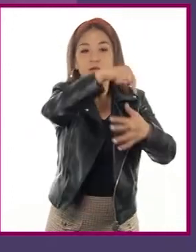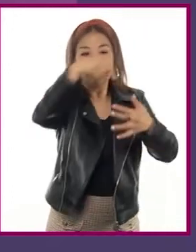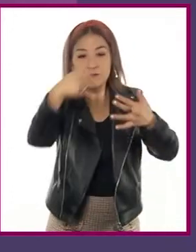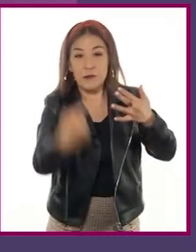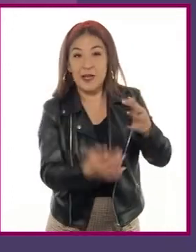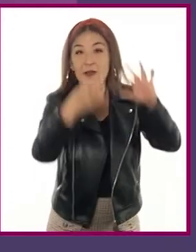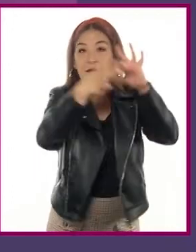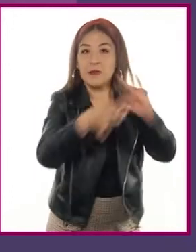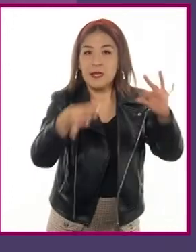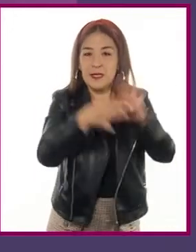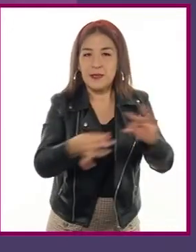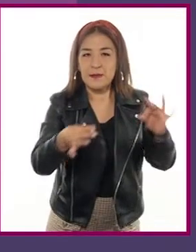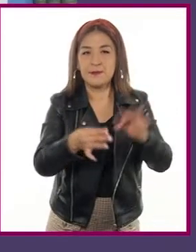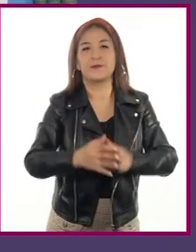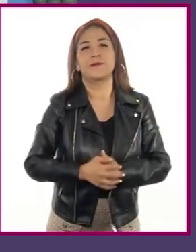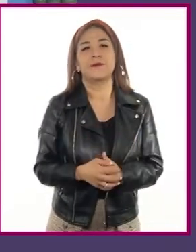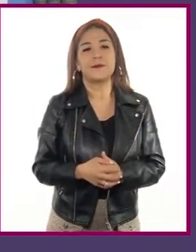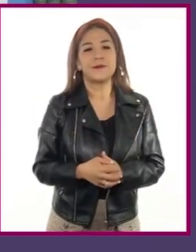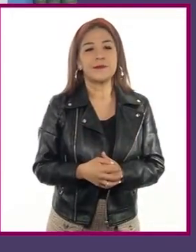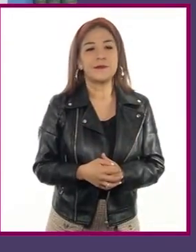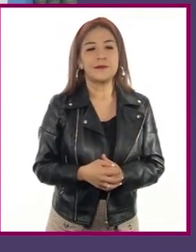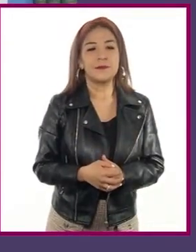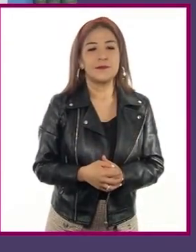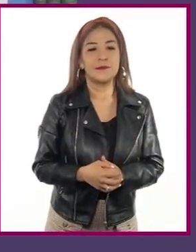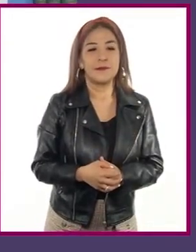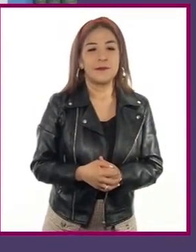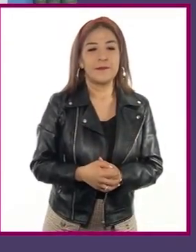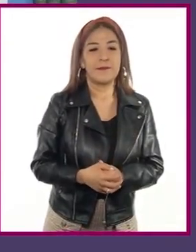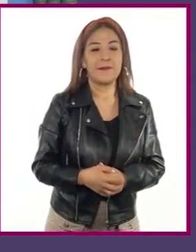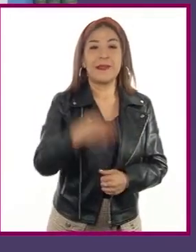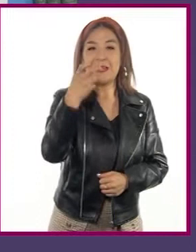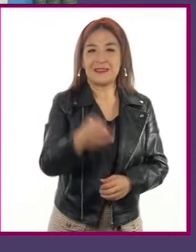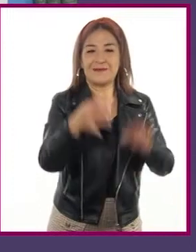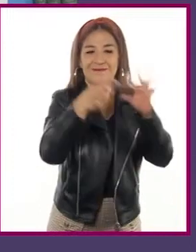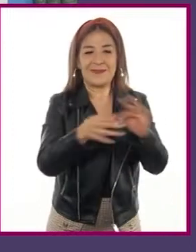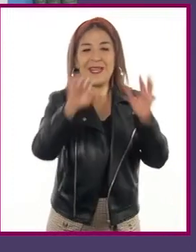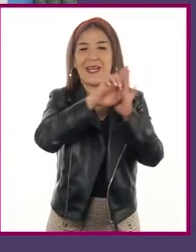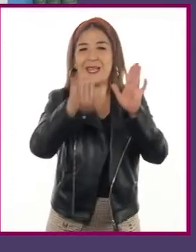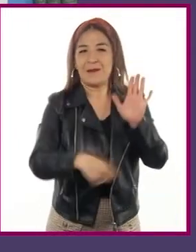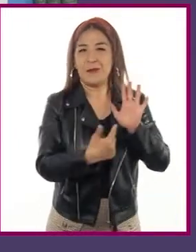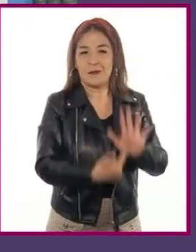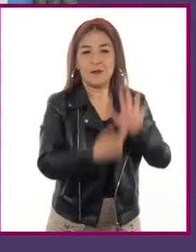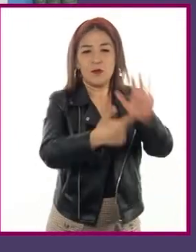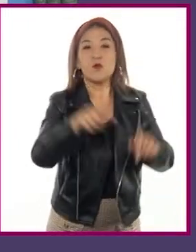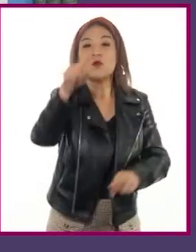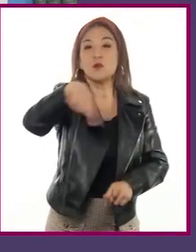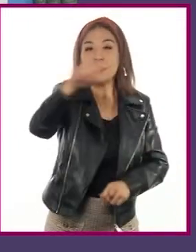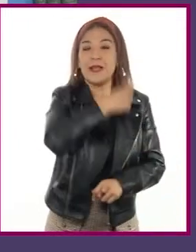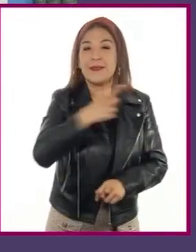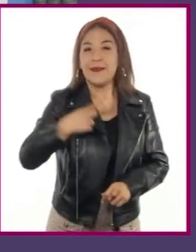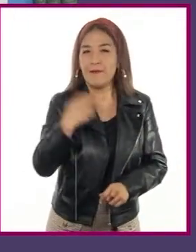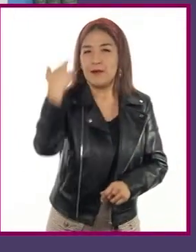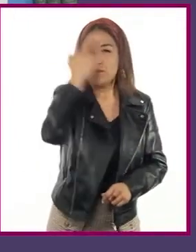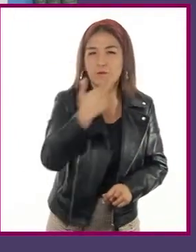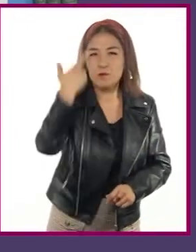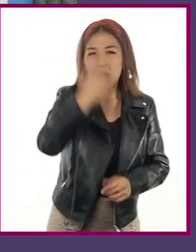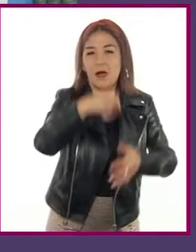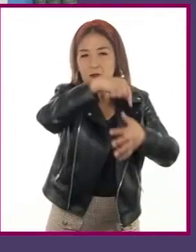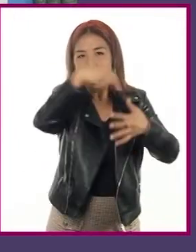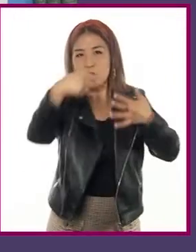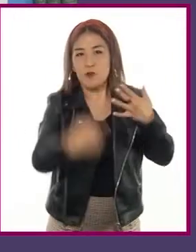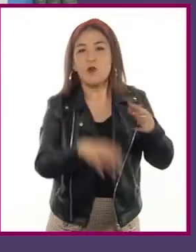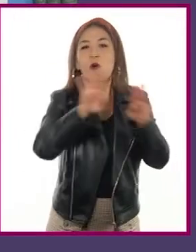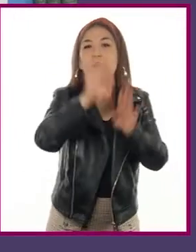argumentos o explicaciones. A partir de los siguientes ejemplos, analicen cada situación que se